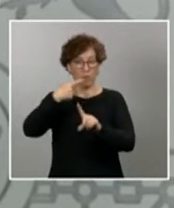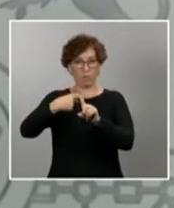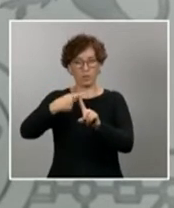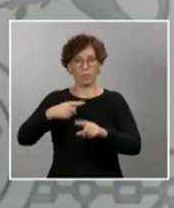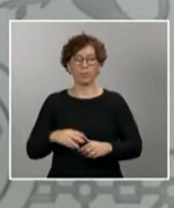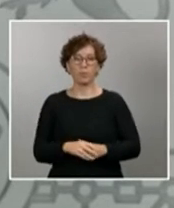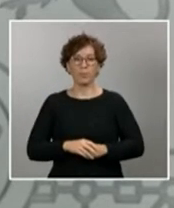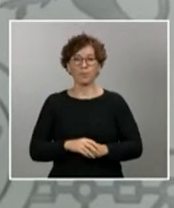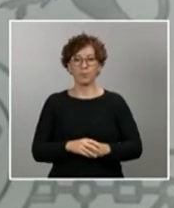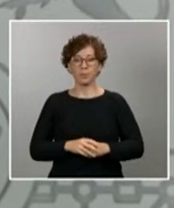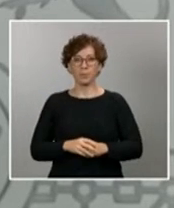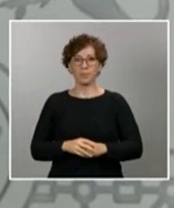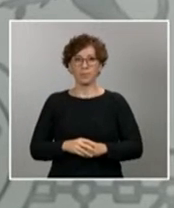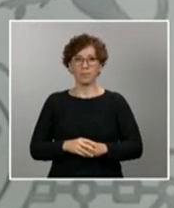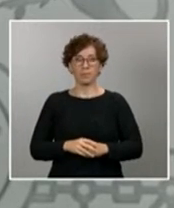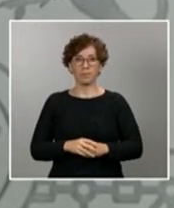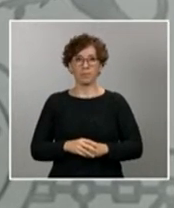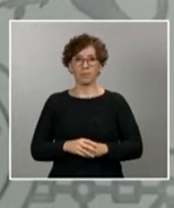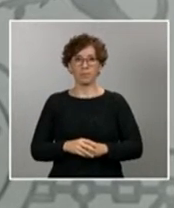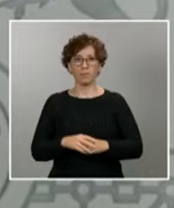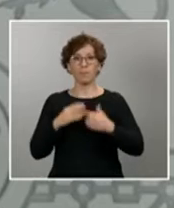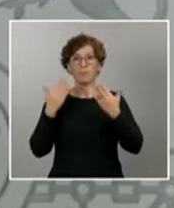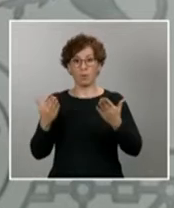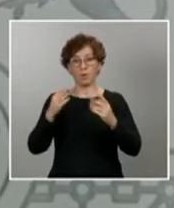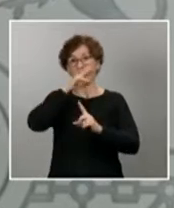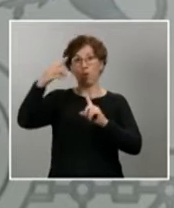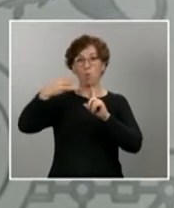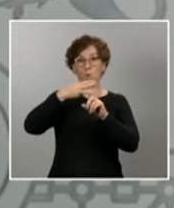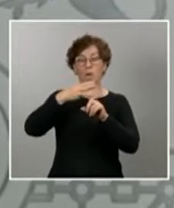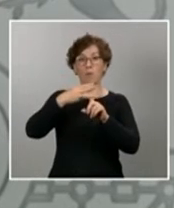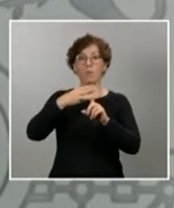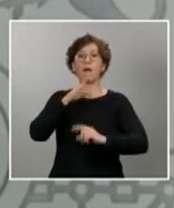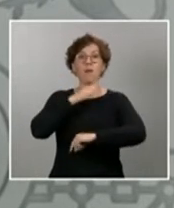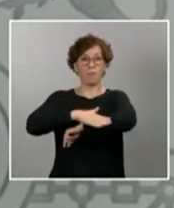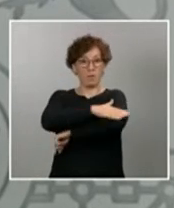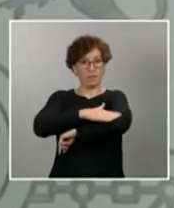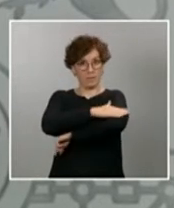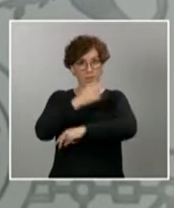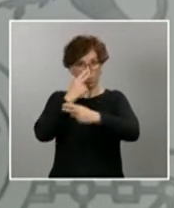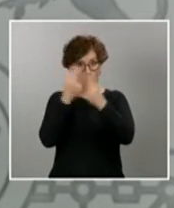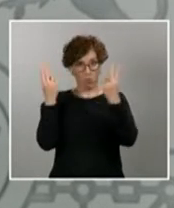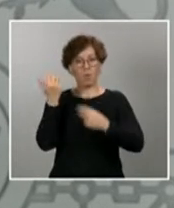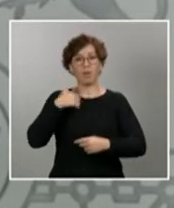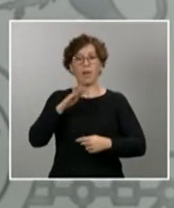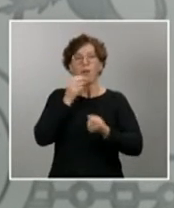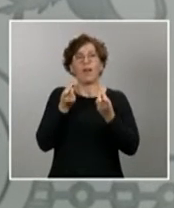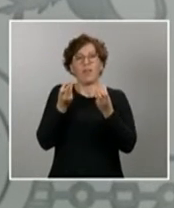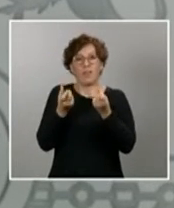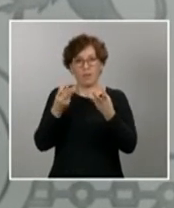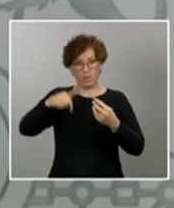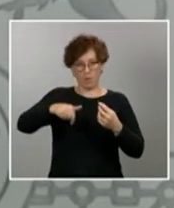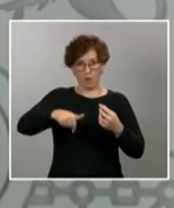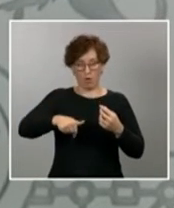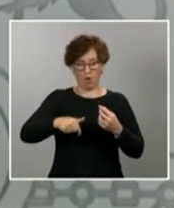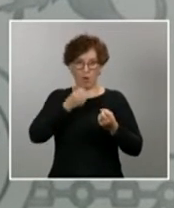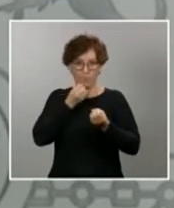Entonces, tal como se ha publicado en la página web del Ministerio, voy a dar las cifras generales de hoy. El